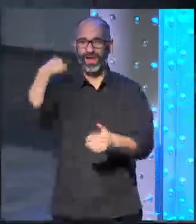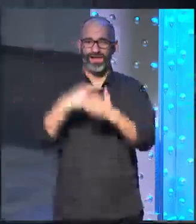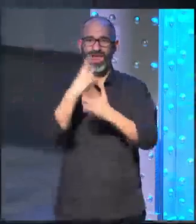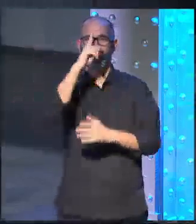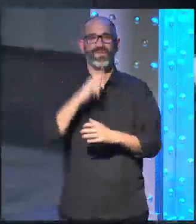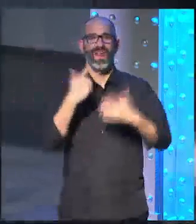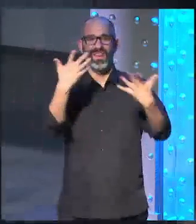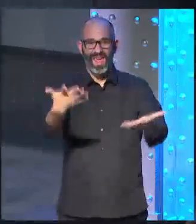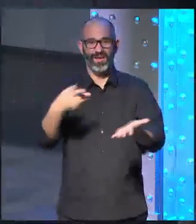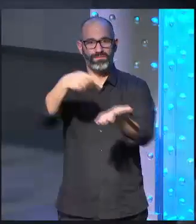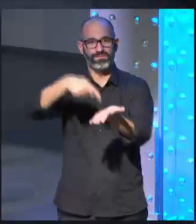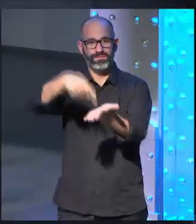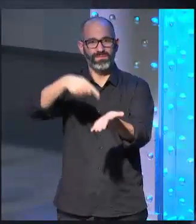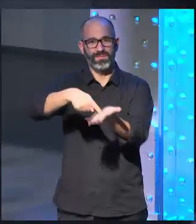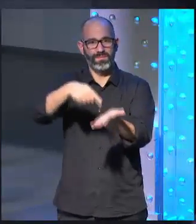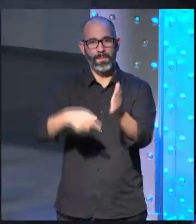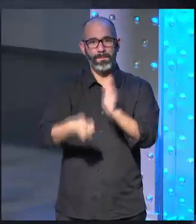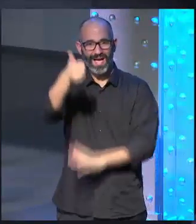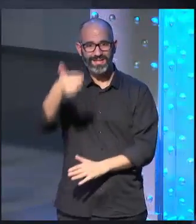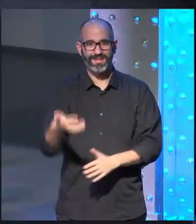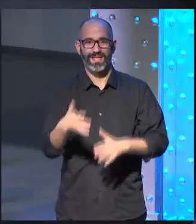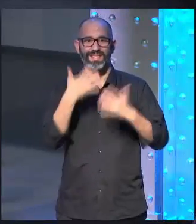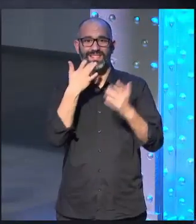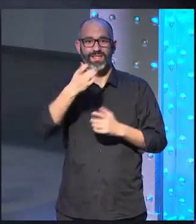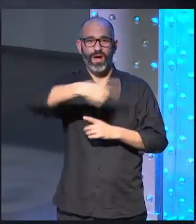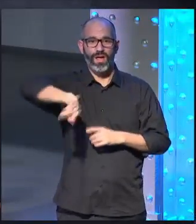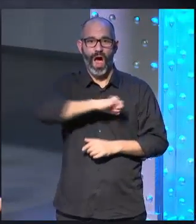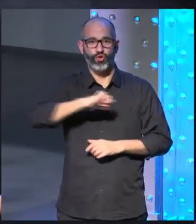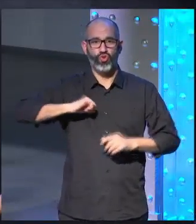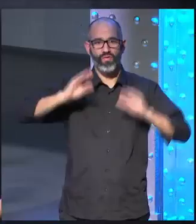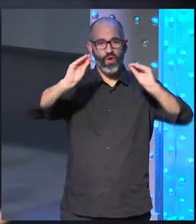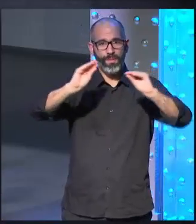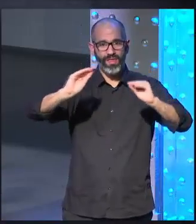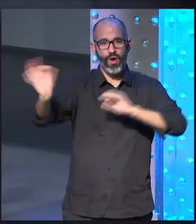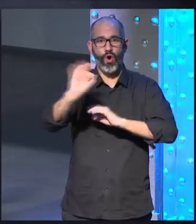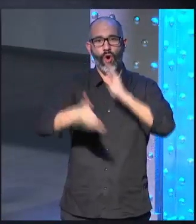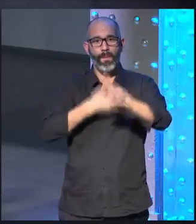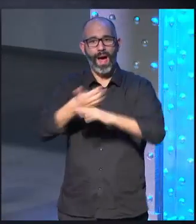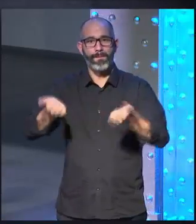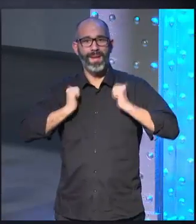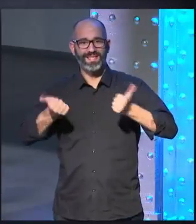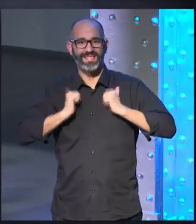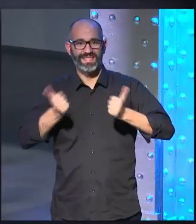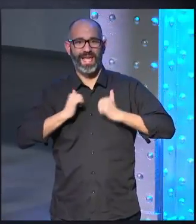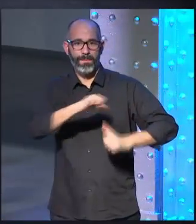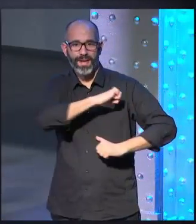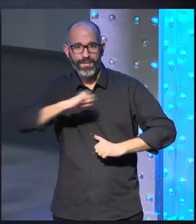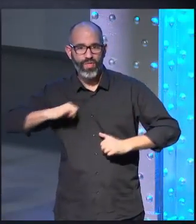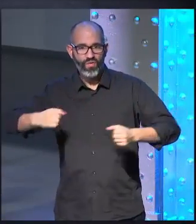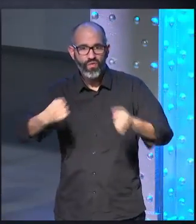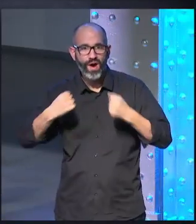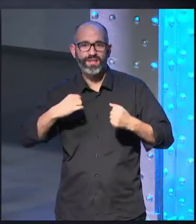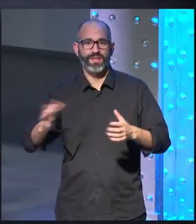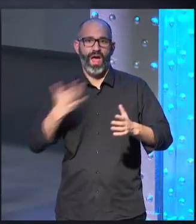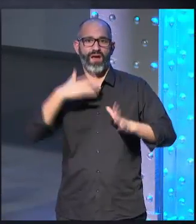perfiles más demandados, y que o haces autoformación o vas a unos máster privados potentísimos